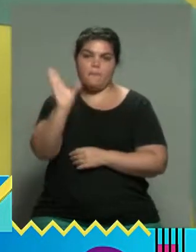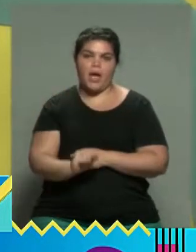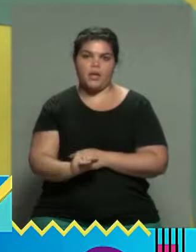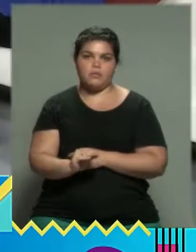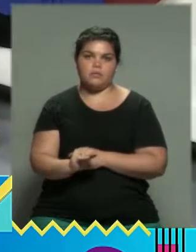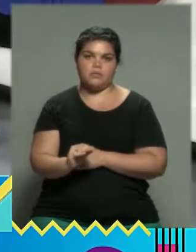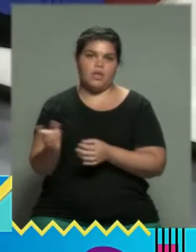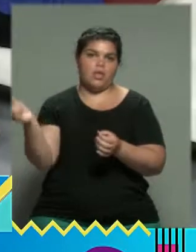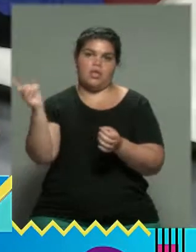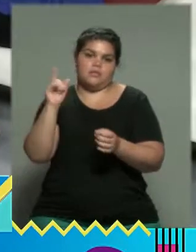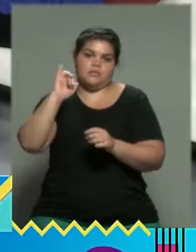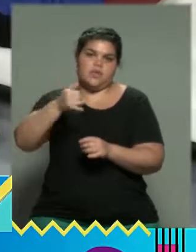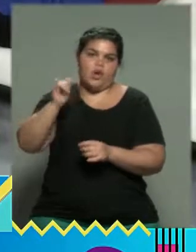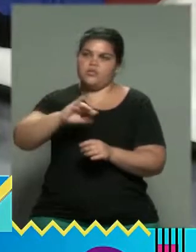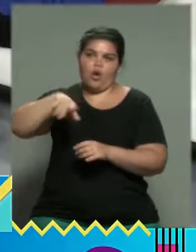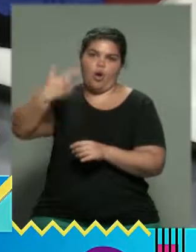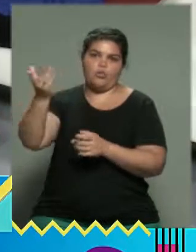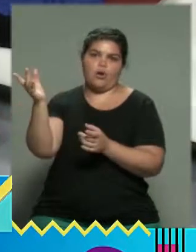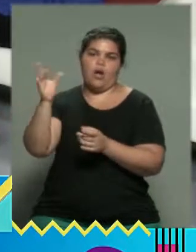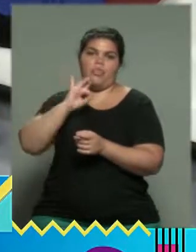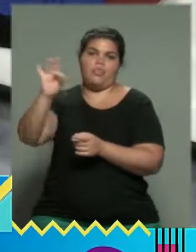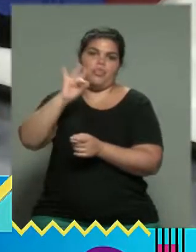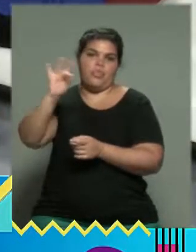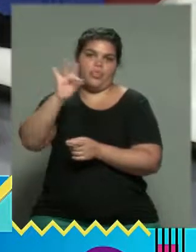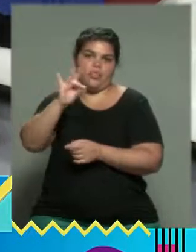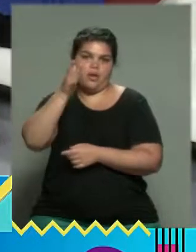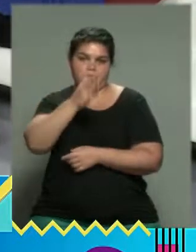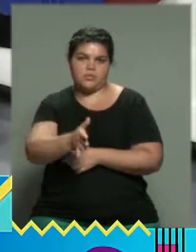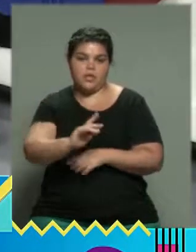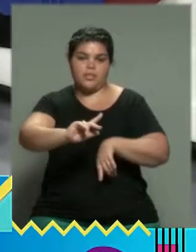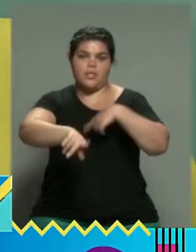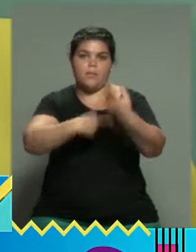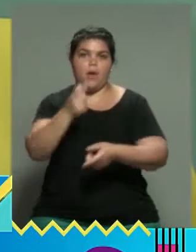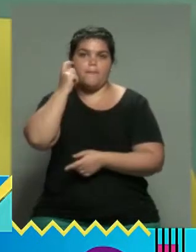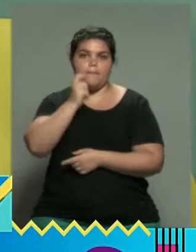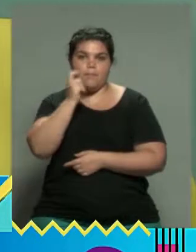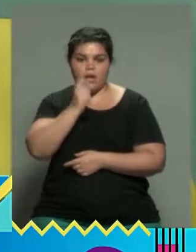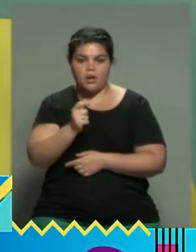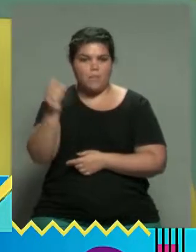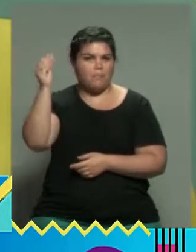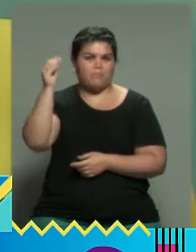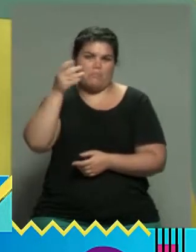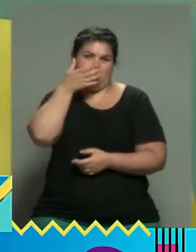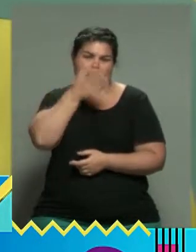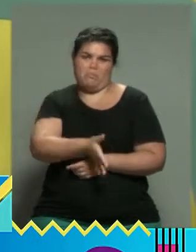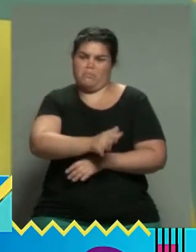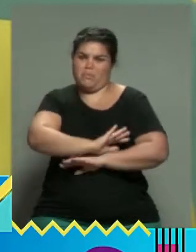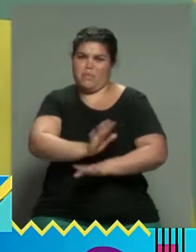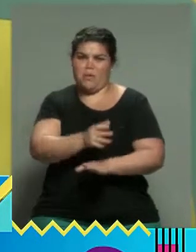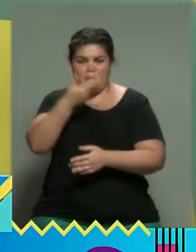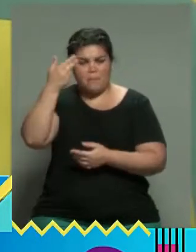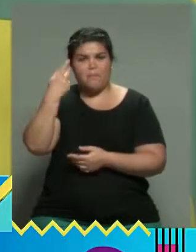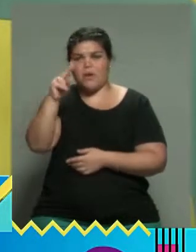dependiente de sectores externos, y después se profundizó con Menem. Es decir, Menem también incorporó, además de las medidas económicas, una cuestión